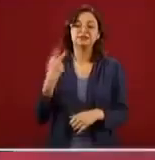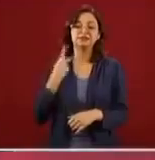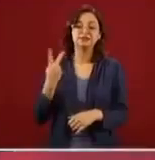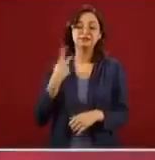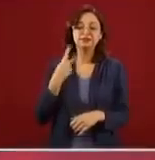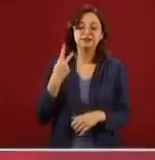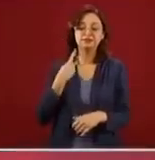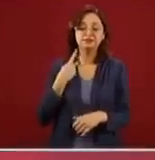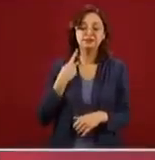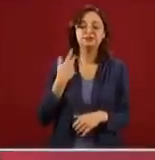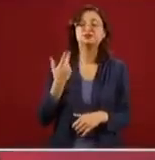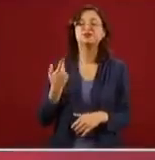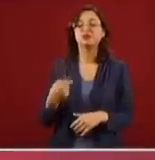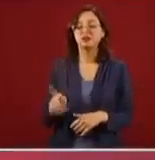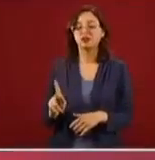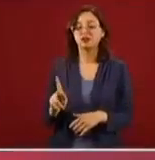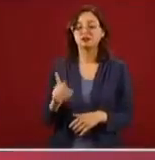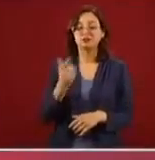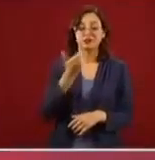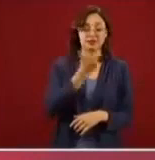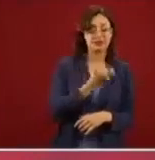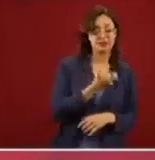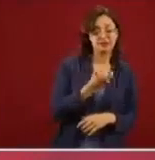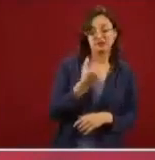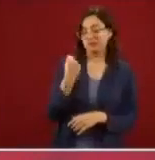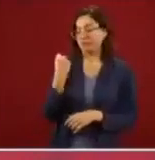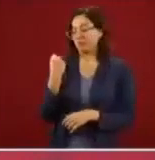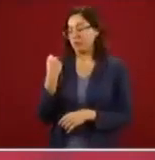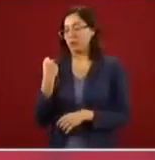política, pero dinero y poder